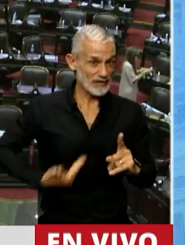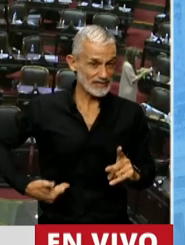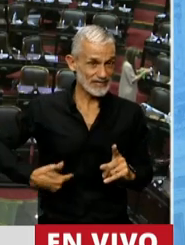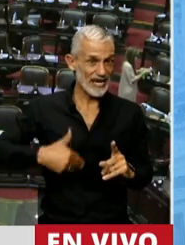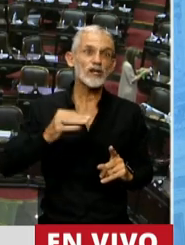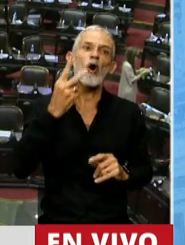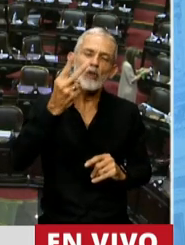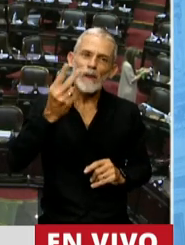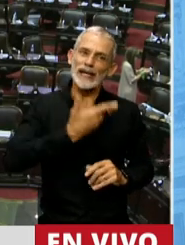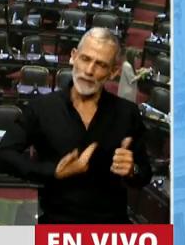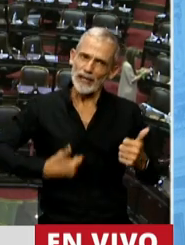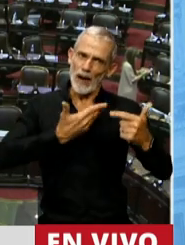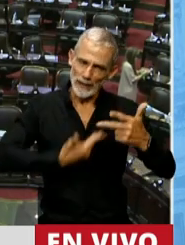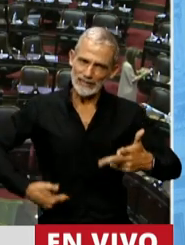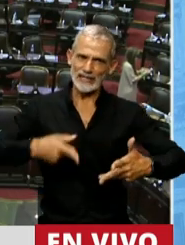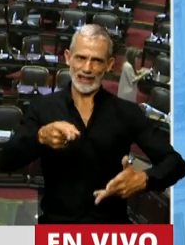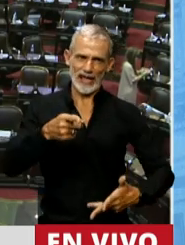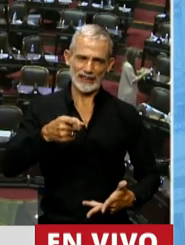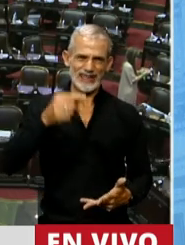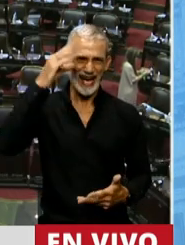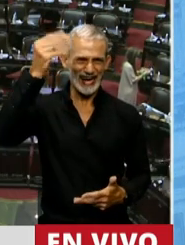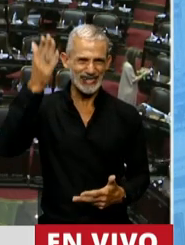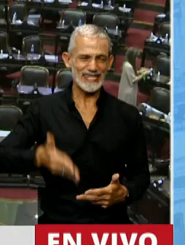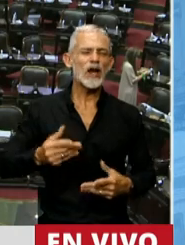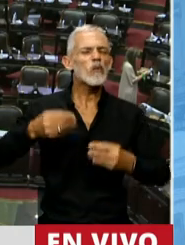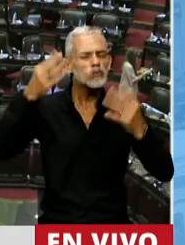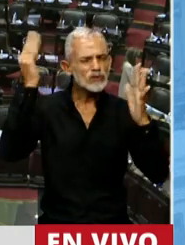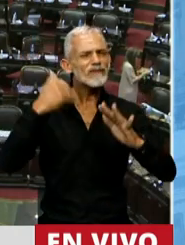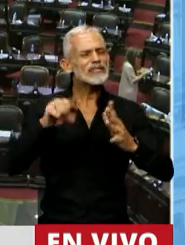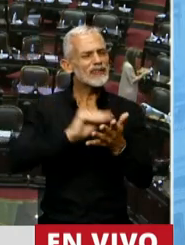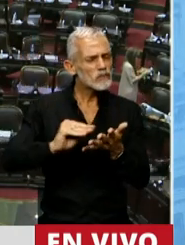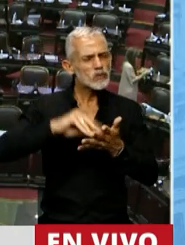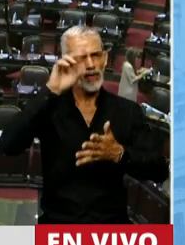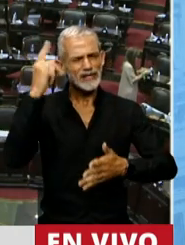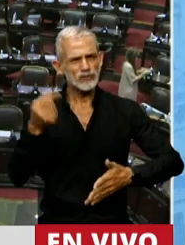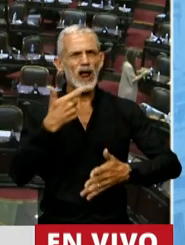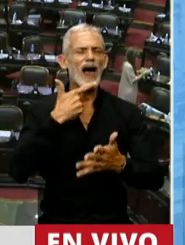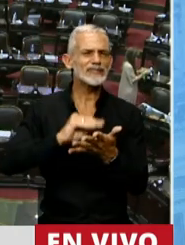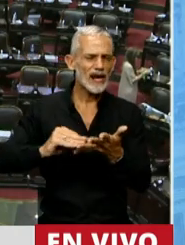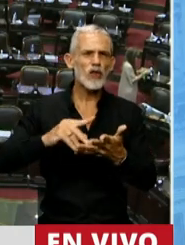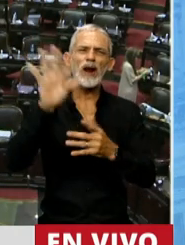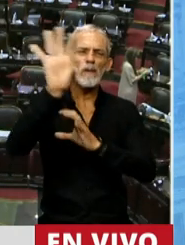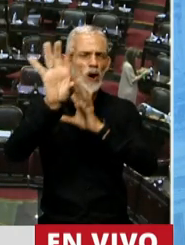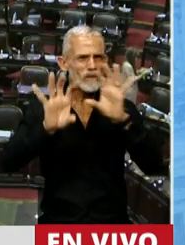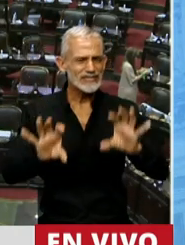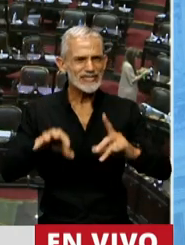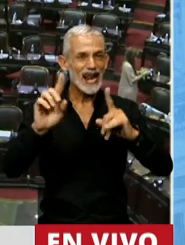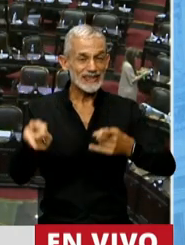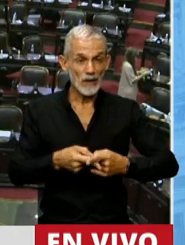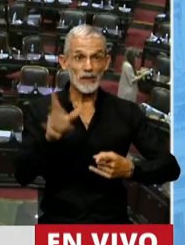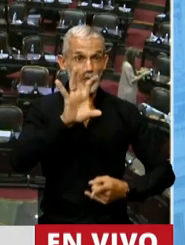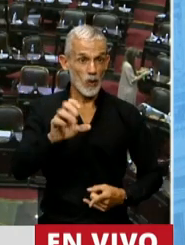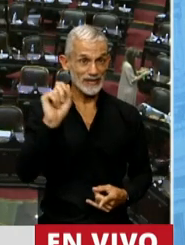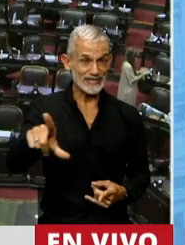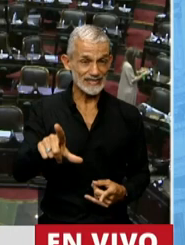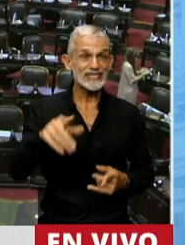la dos veces presidenta de la nación, varias veces legisladora nacional, legisladora provincial en su